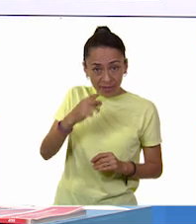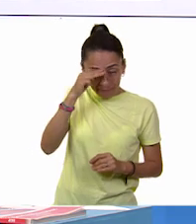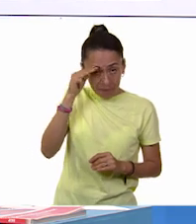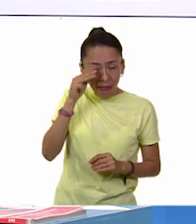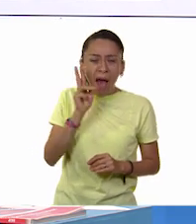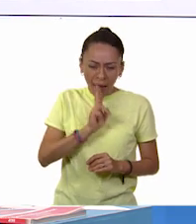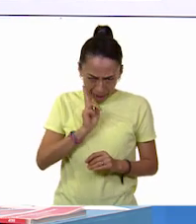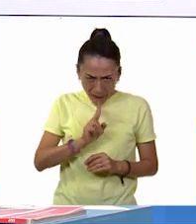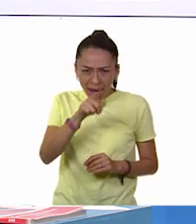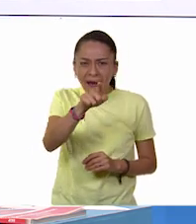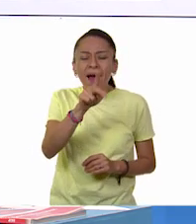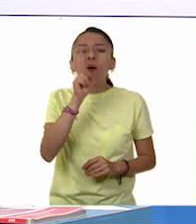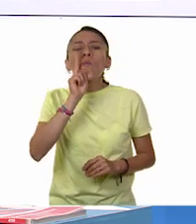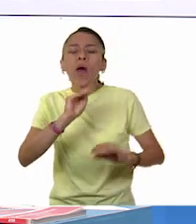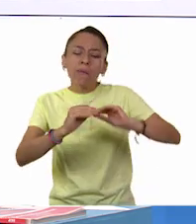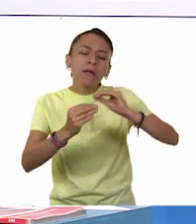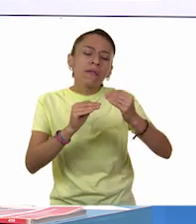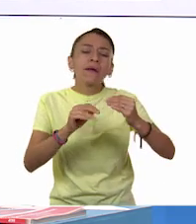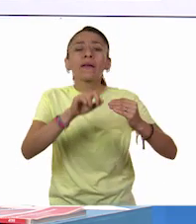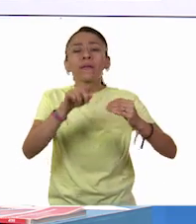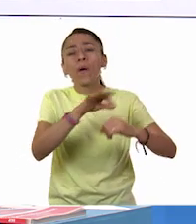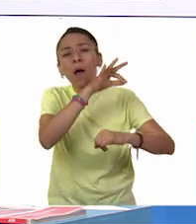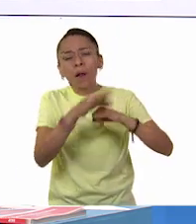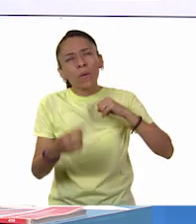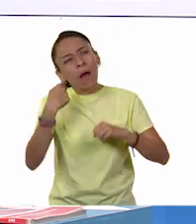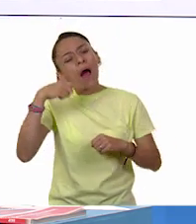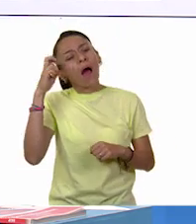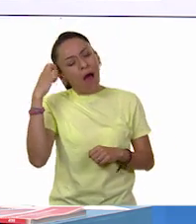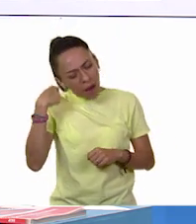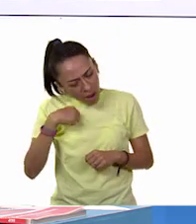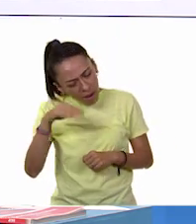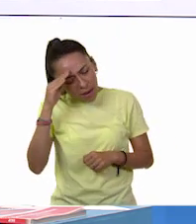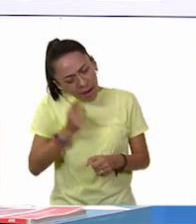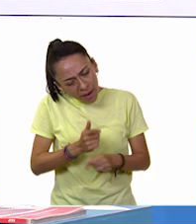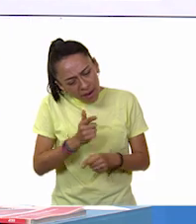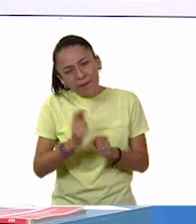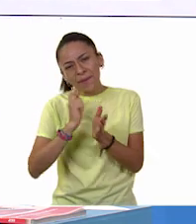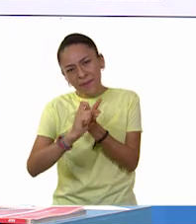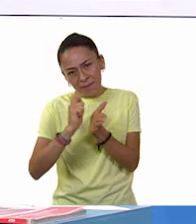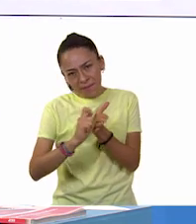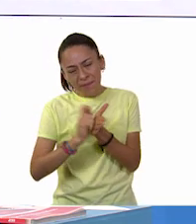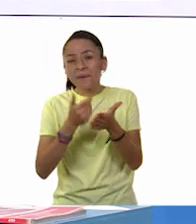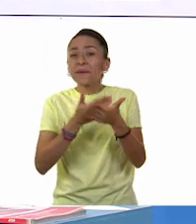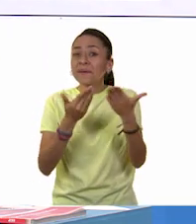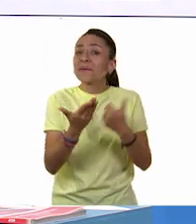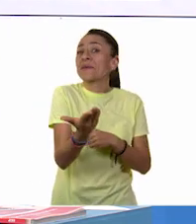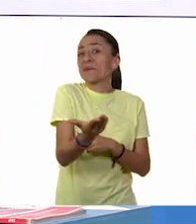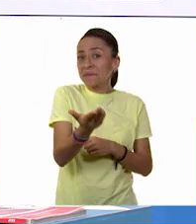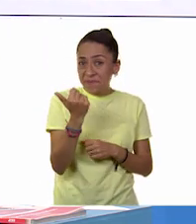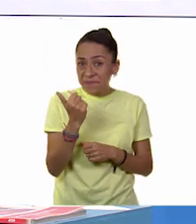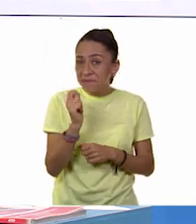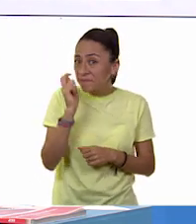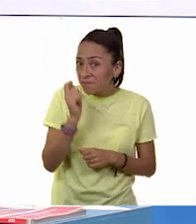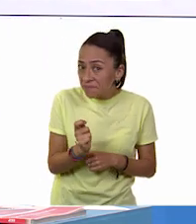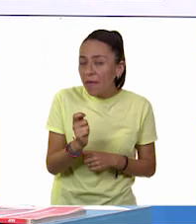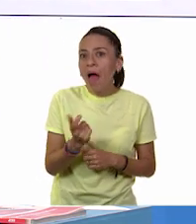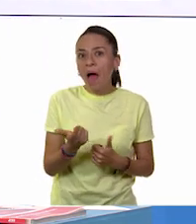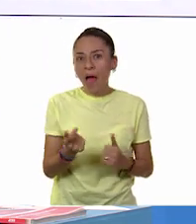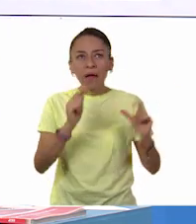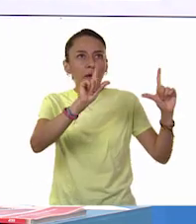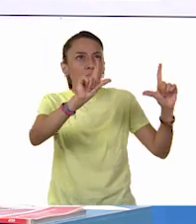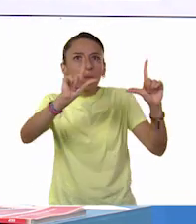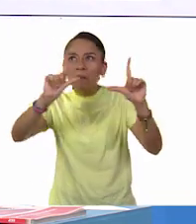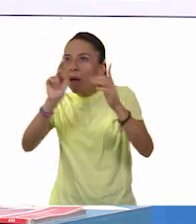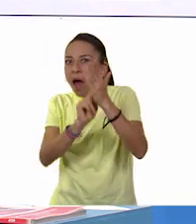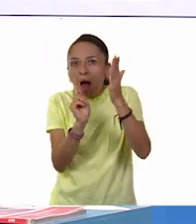escriban sus conclusiones. Ahora los quiero invitar para que nos acompañen en este viaje por algunas obras de arte donde